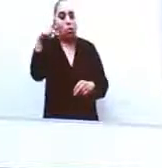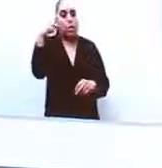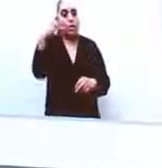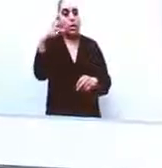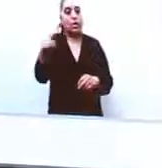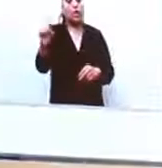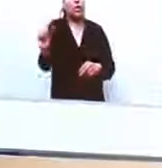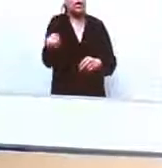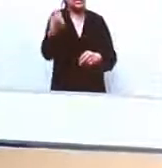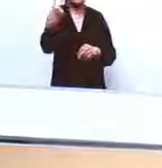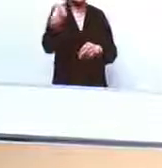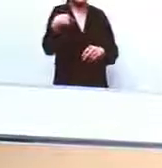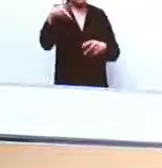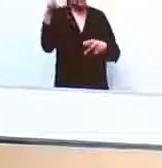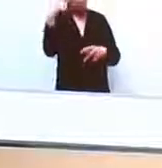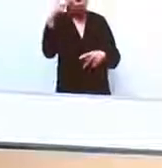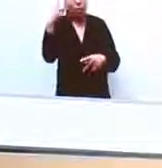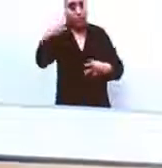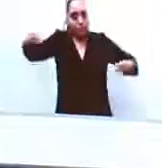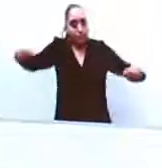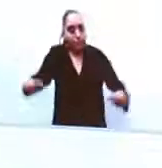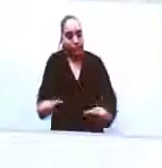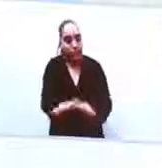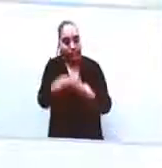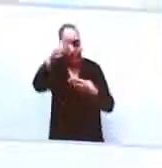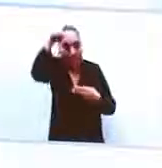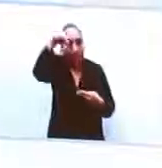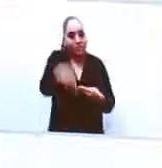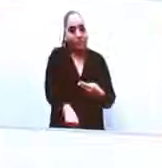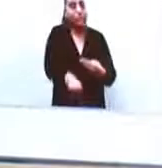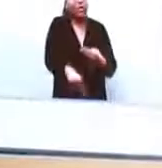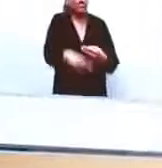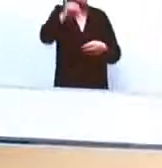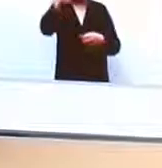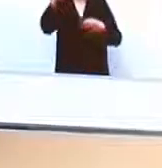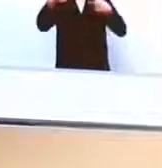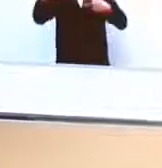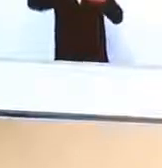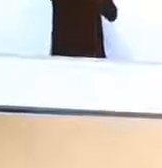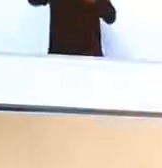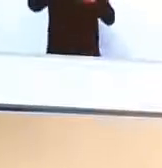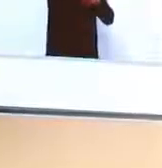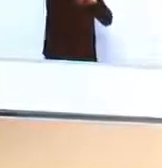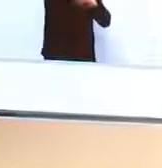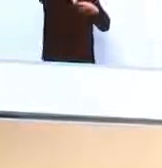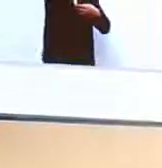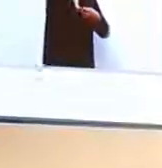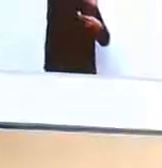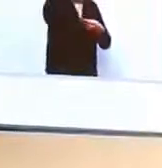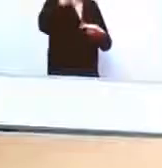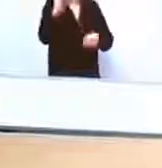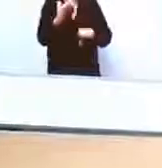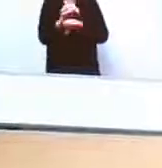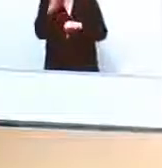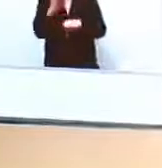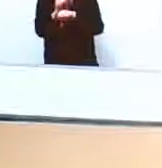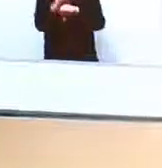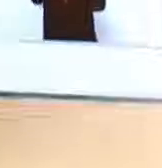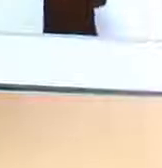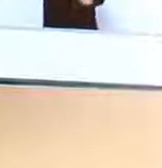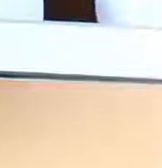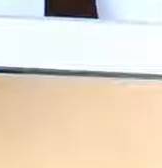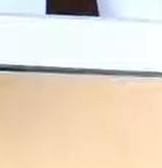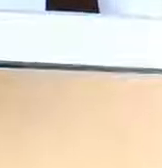somos quienes nacimos aquí y los que vinieron de otras partes para seguir haciendo de nuestro estado un